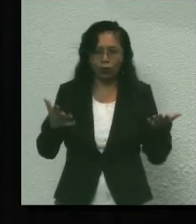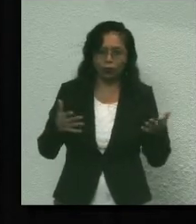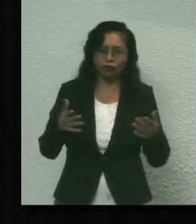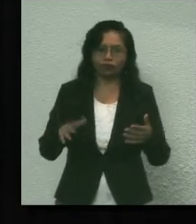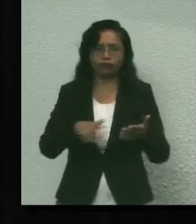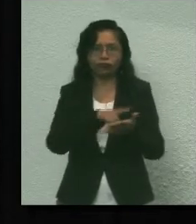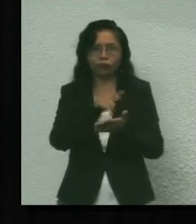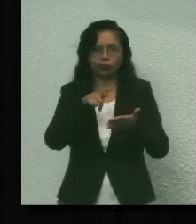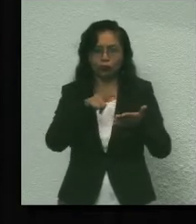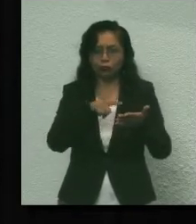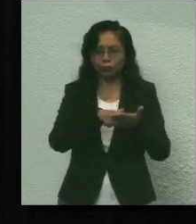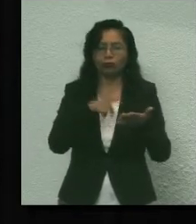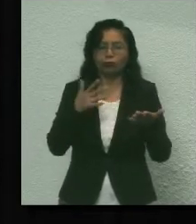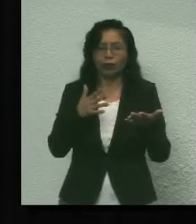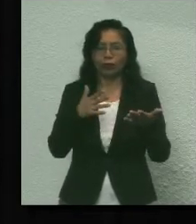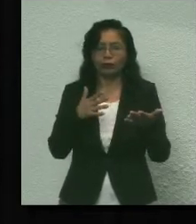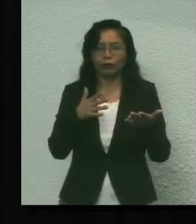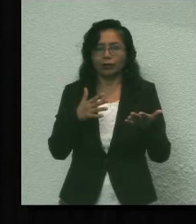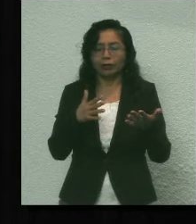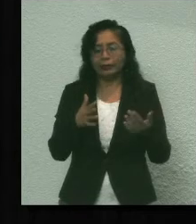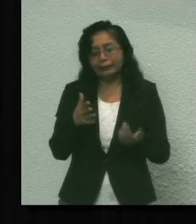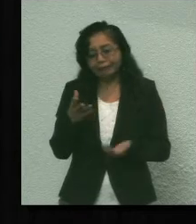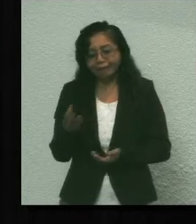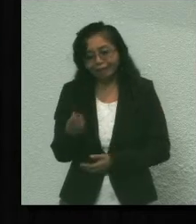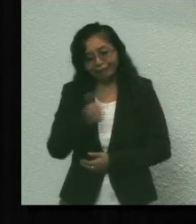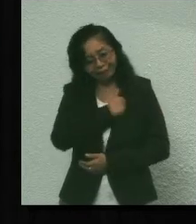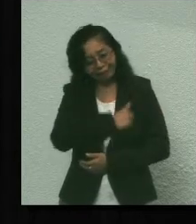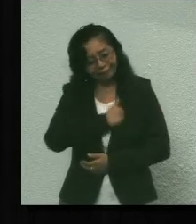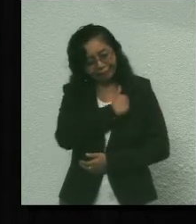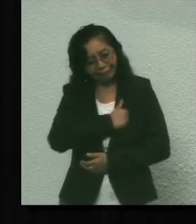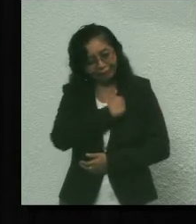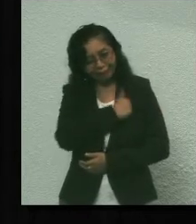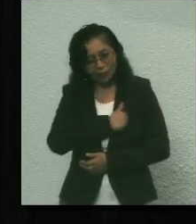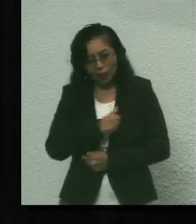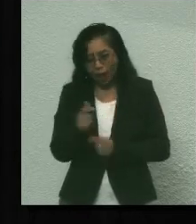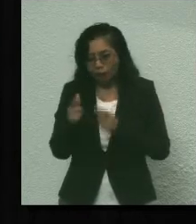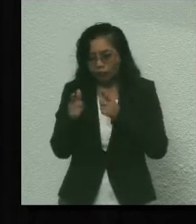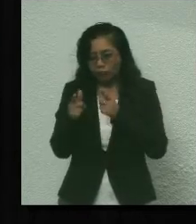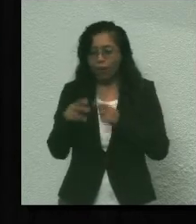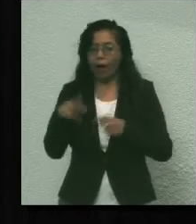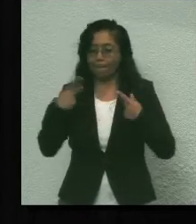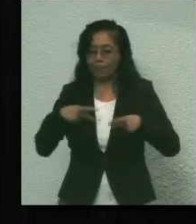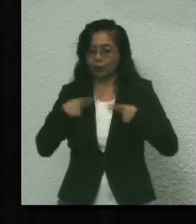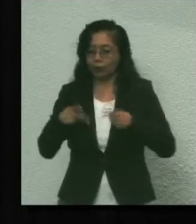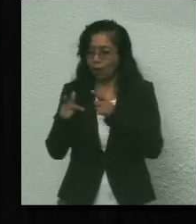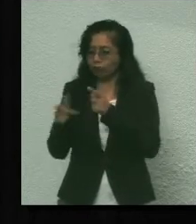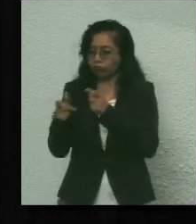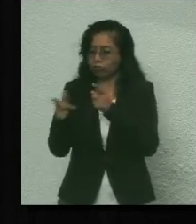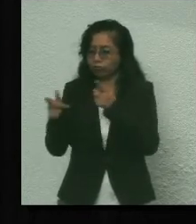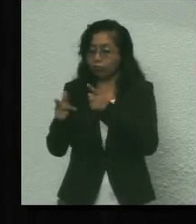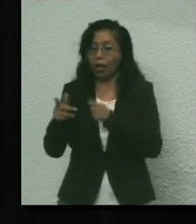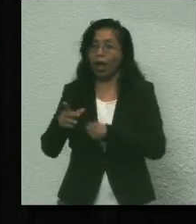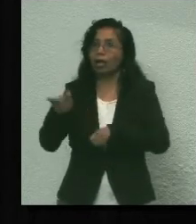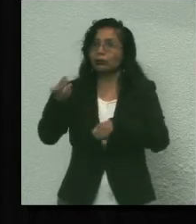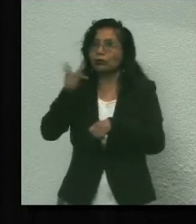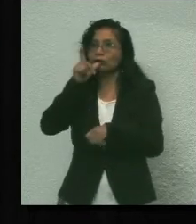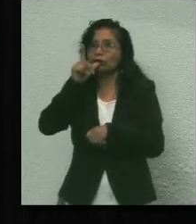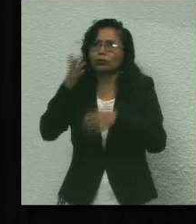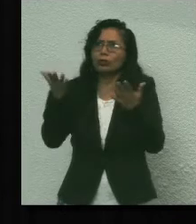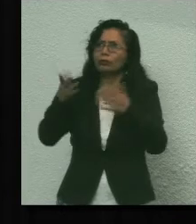delictivo más lamentablemente fue ejecutada una persona a plena luz del día